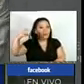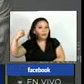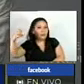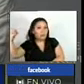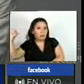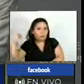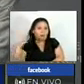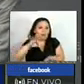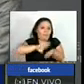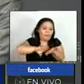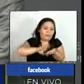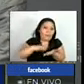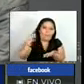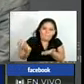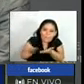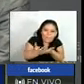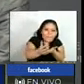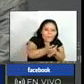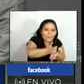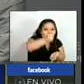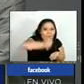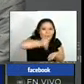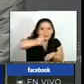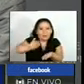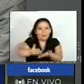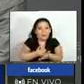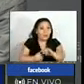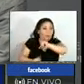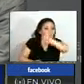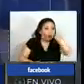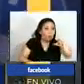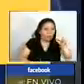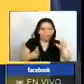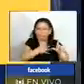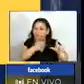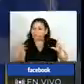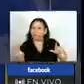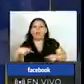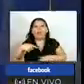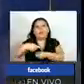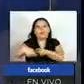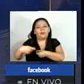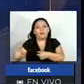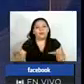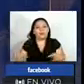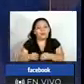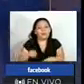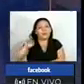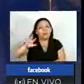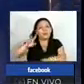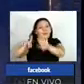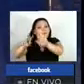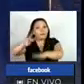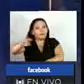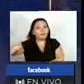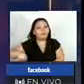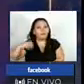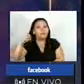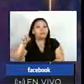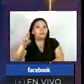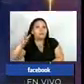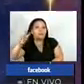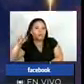a recibir de julio a diciembre. De los 562.121